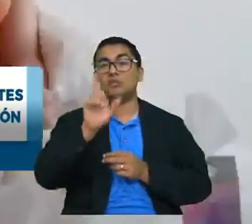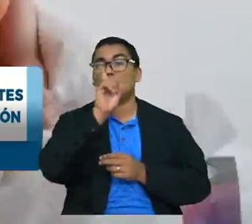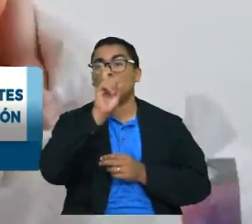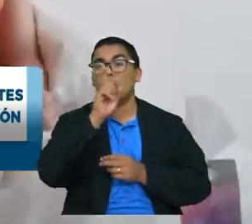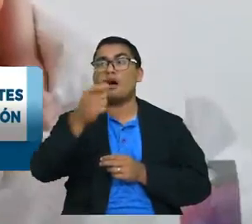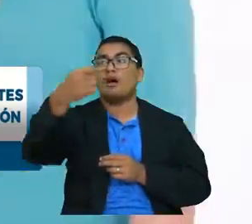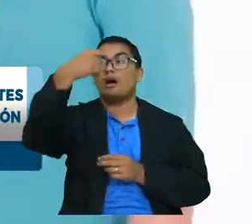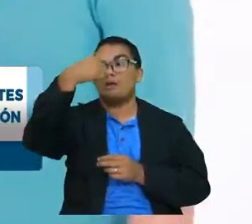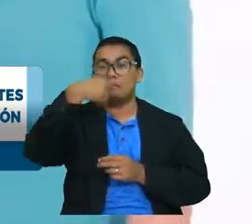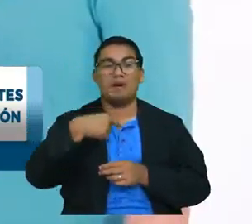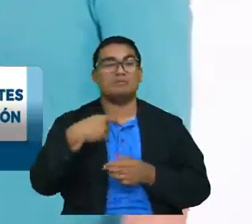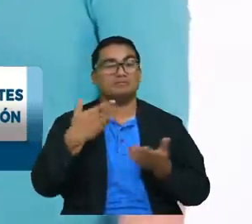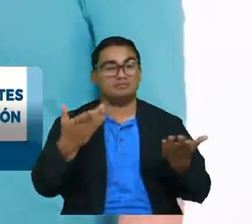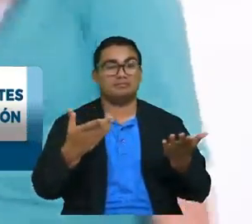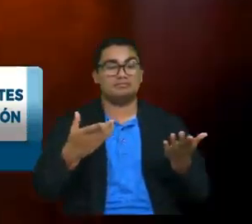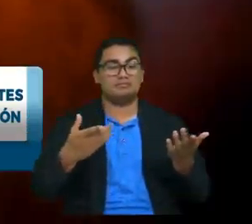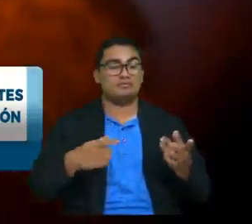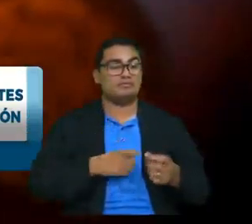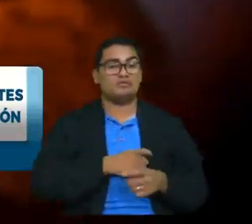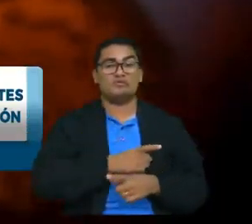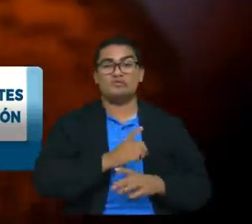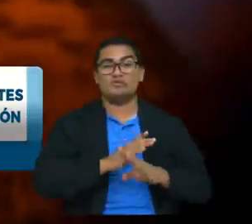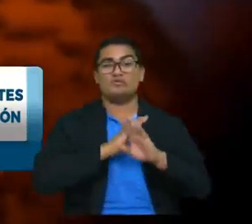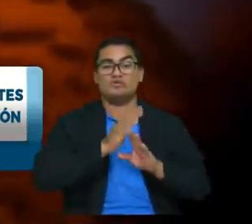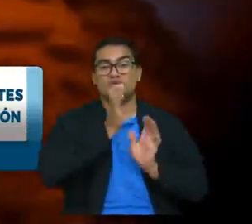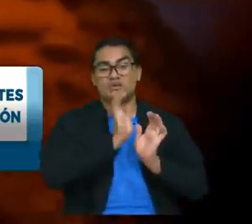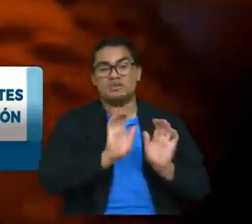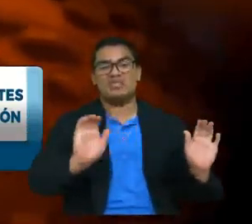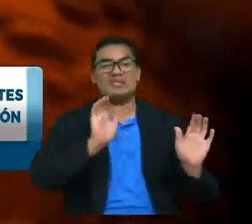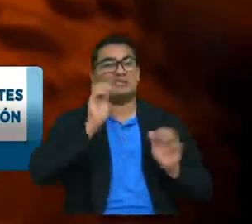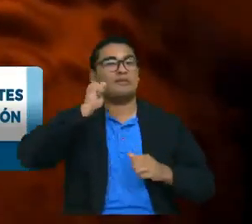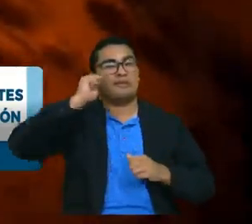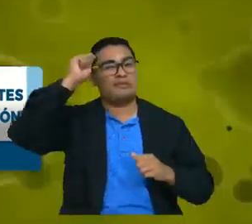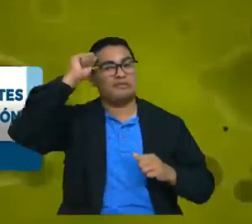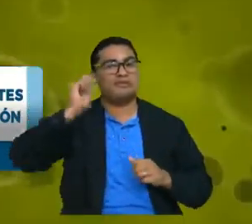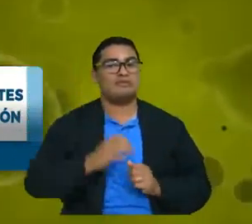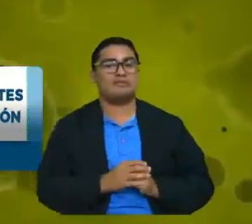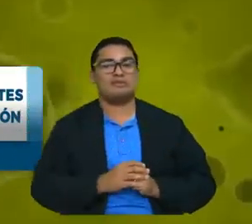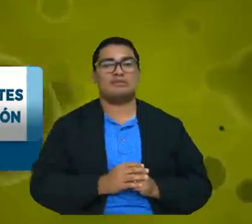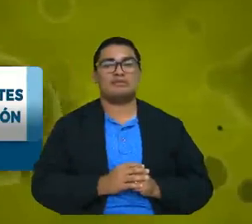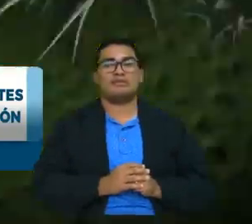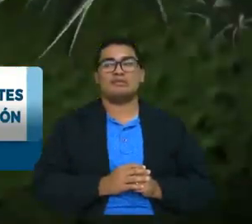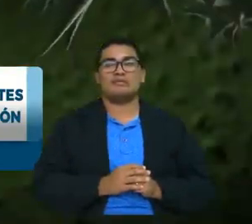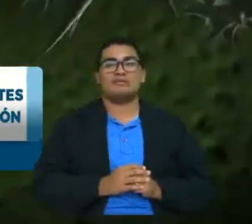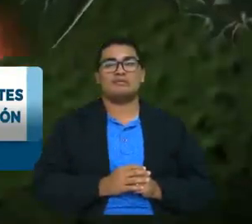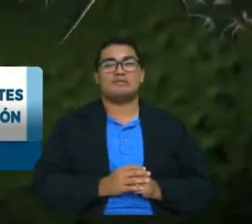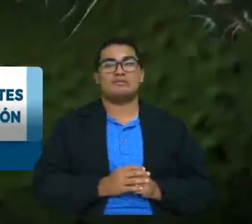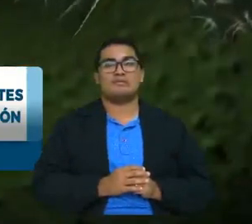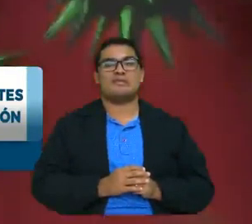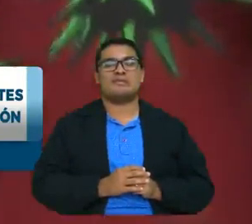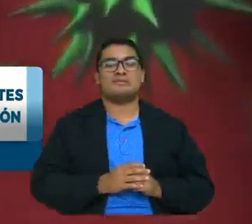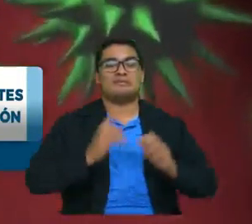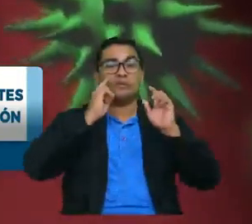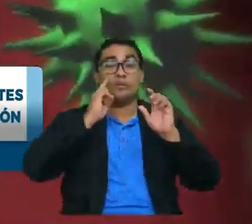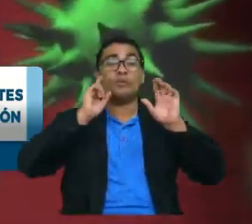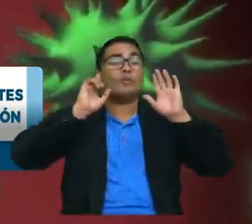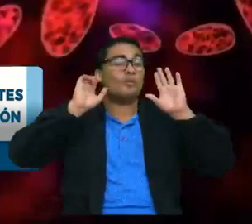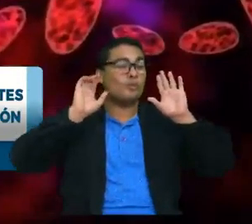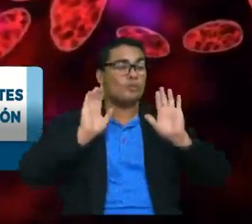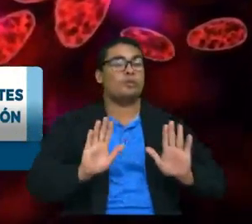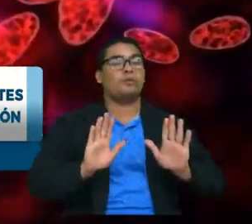de 400 miligramos, tanto para niños como adultos. Como te digo, esto se usa de manera profiláctica, preventiva,